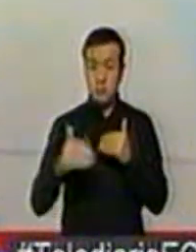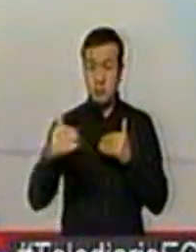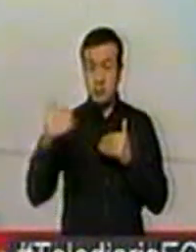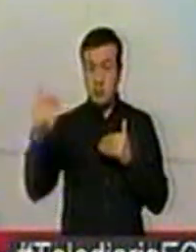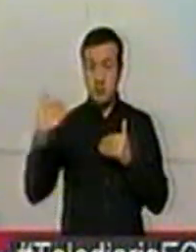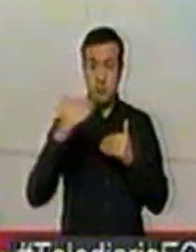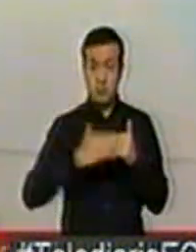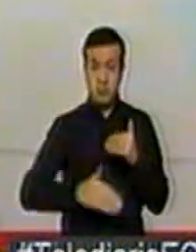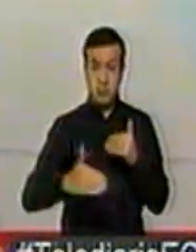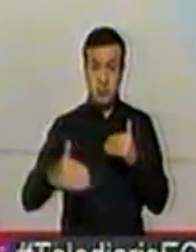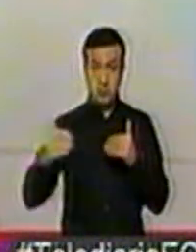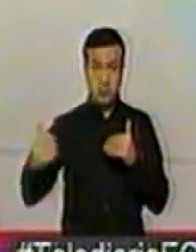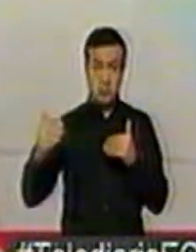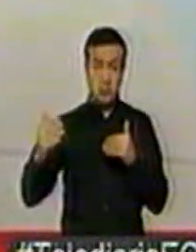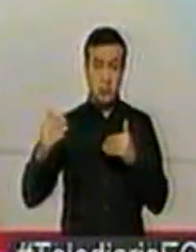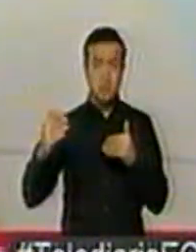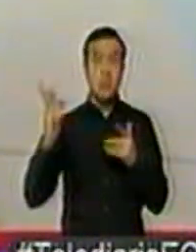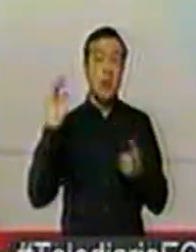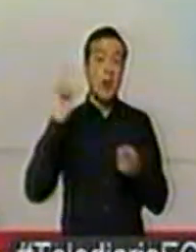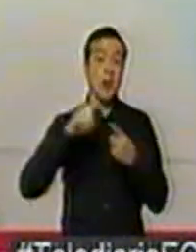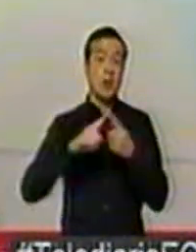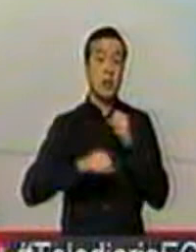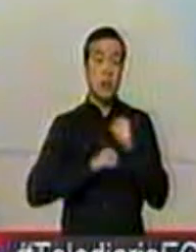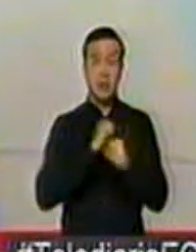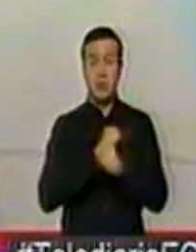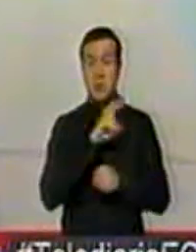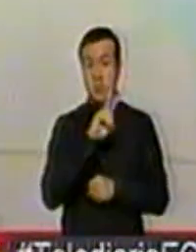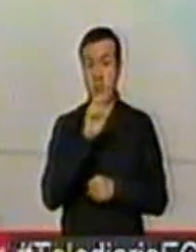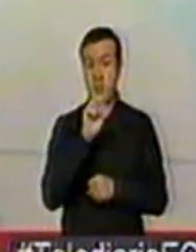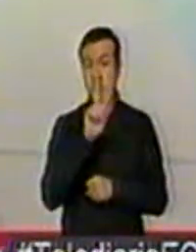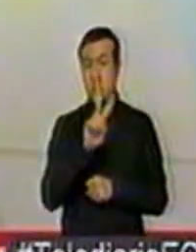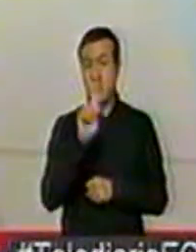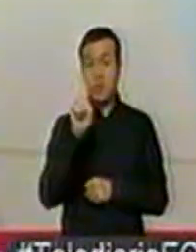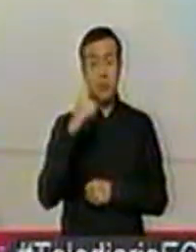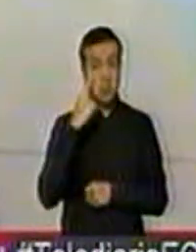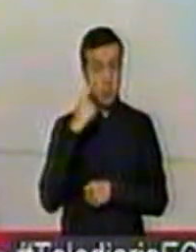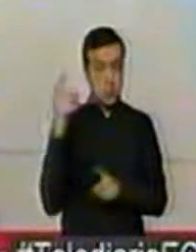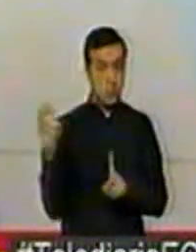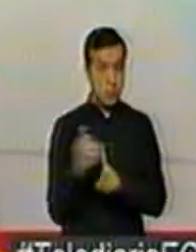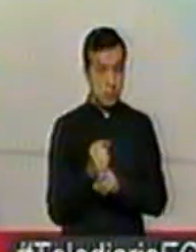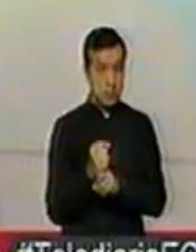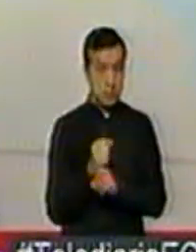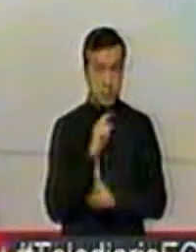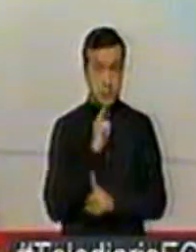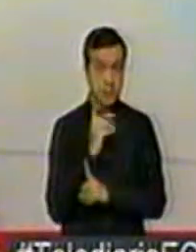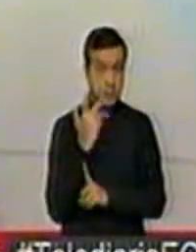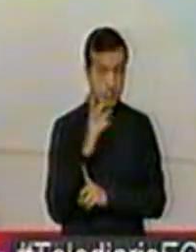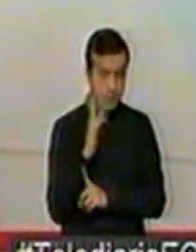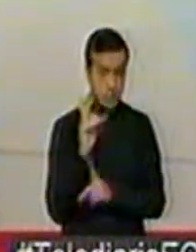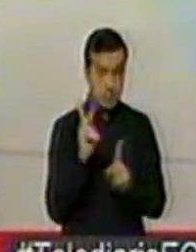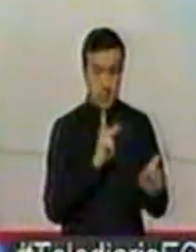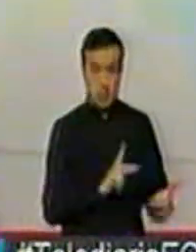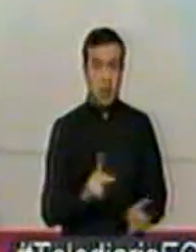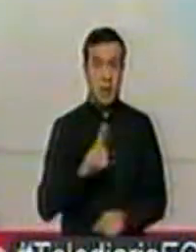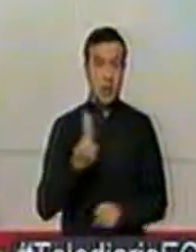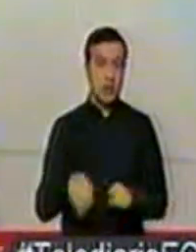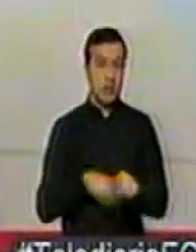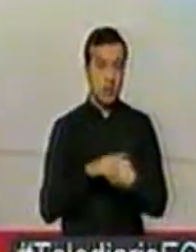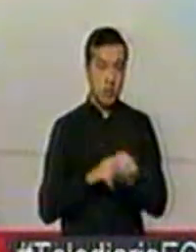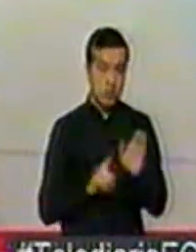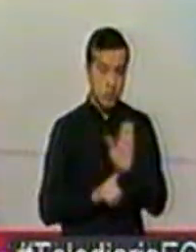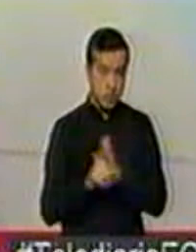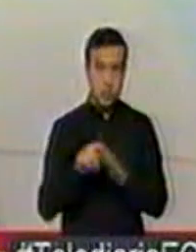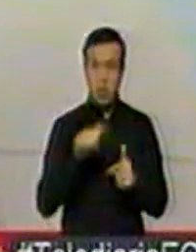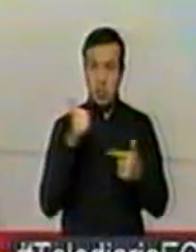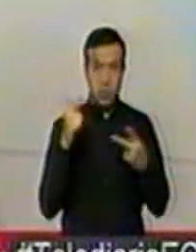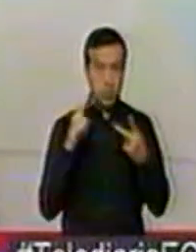una temporalidad que debe ser hasta el 2021, ¿no es cierto?, para poder cumplir incluso con las metas del Plan Nacional de Desarrollo y otras metas que